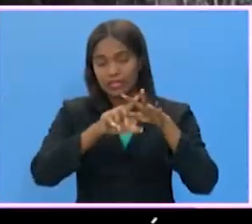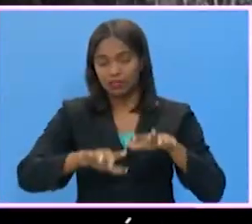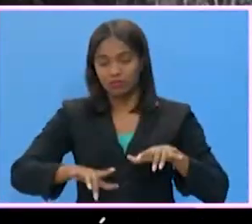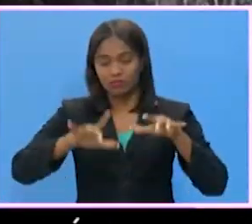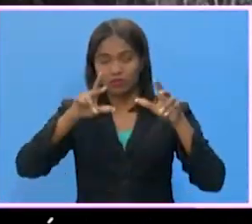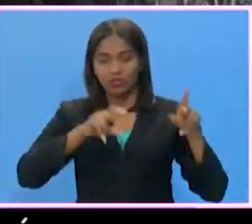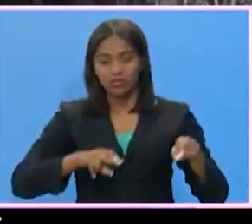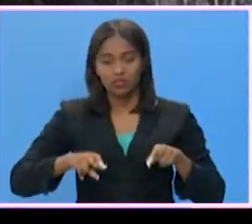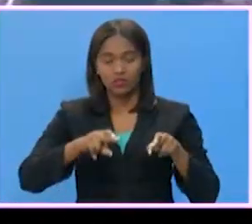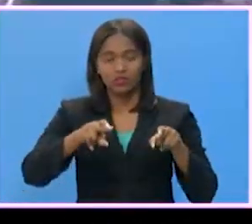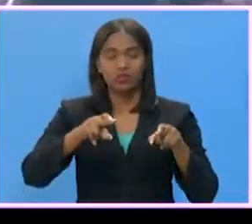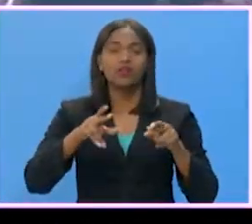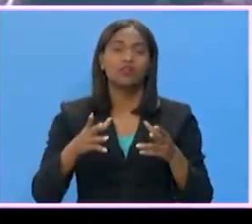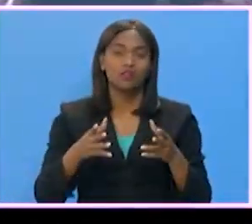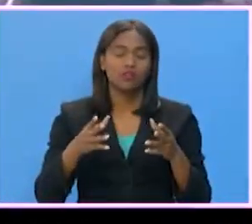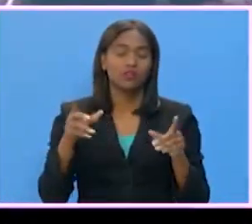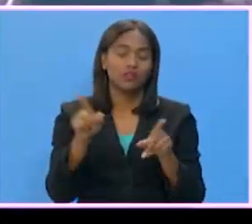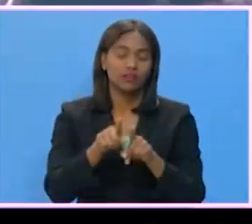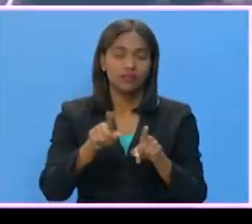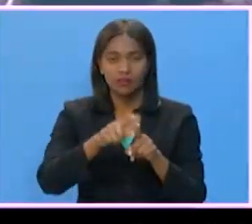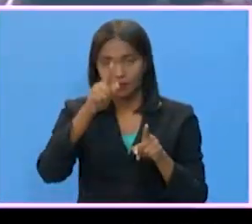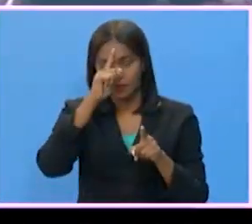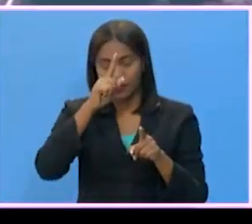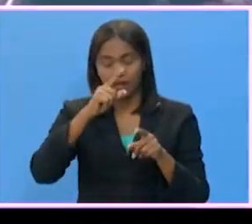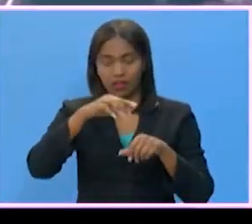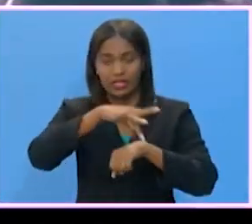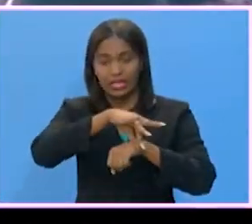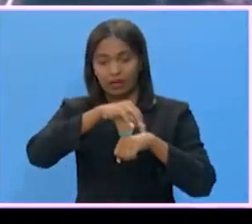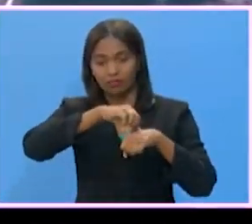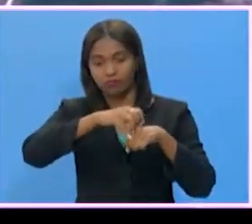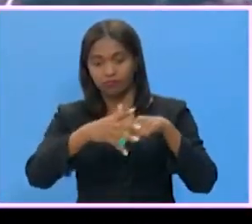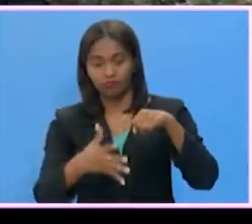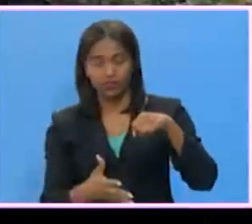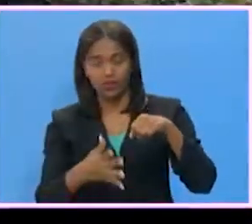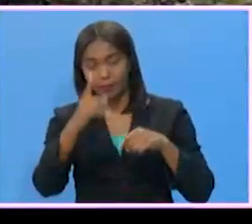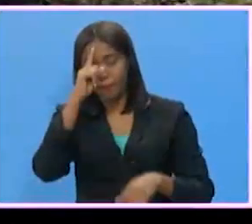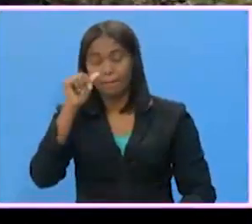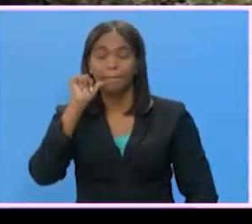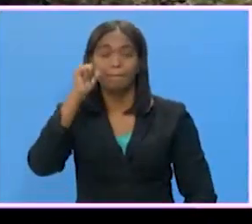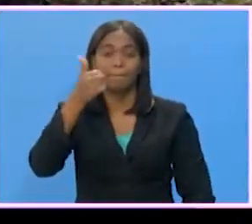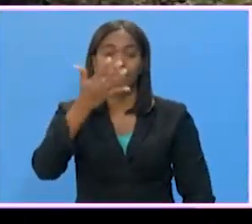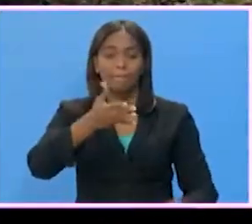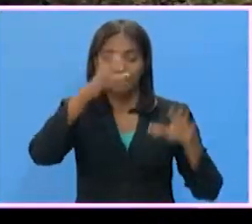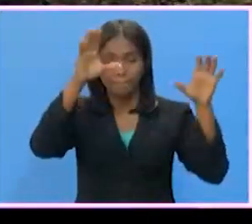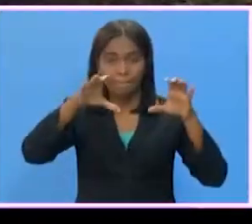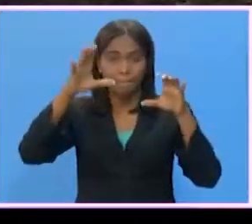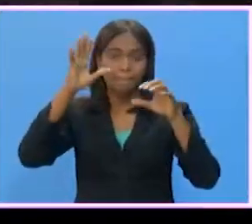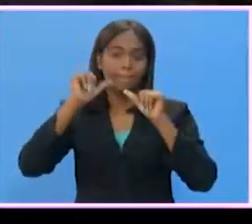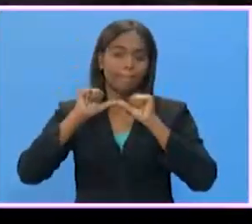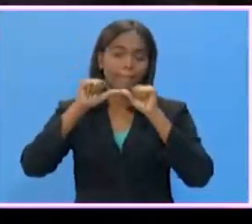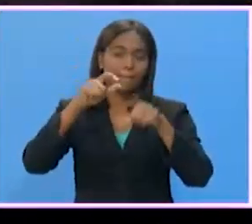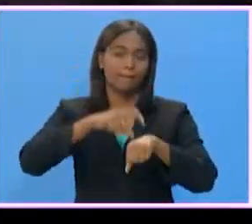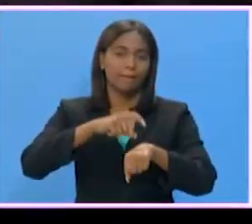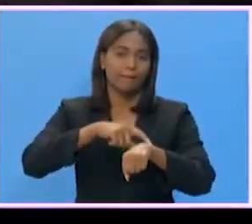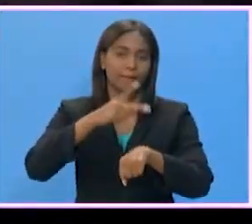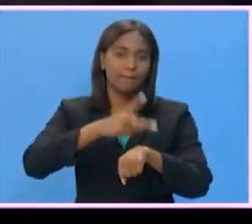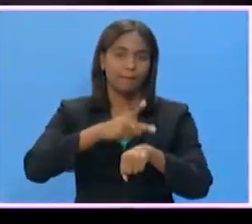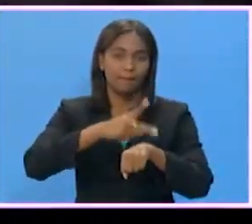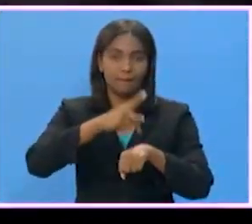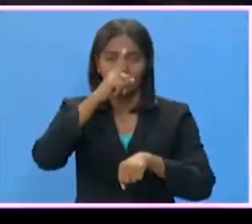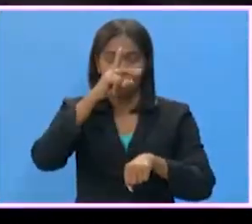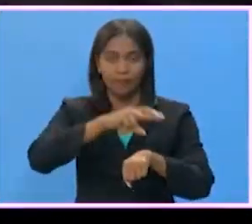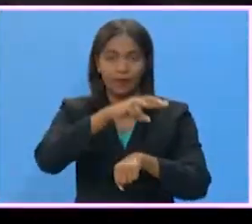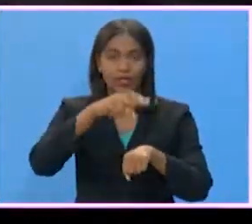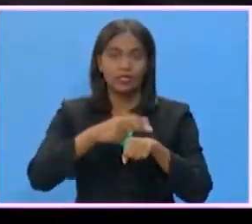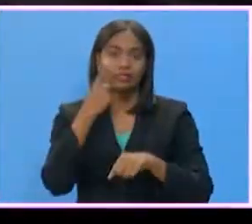ríos, arroyos y cañadas, así como deslizamiento de tierra. Para mañana, estos aguaceros continuarán en horas de la tarde en las